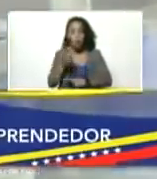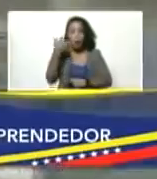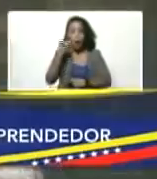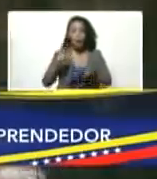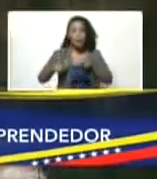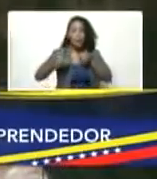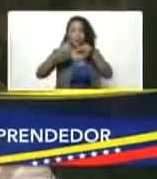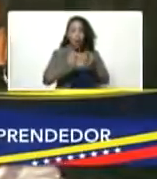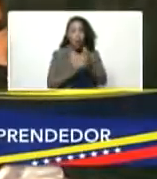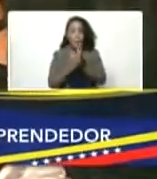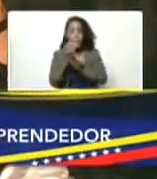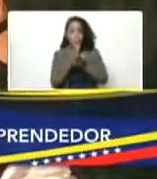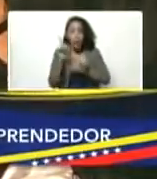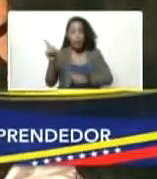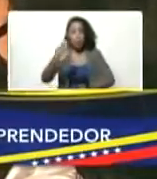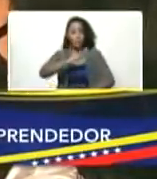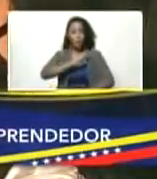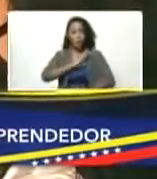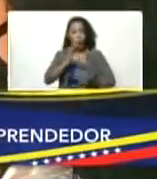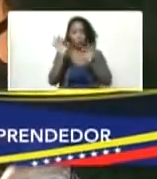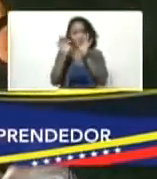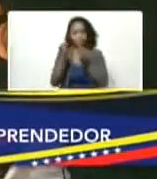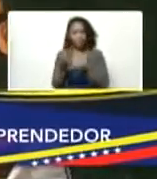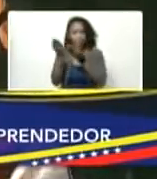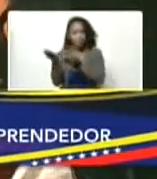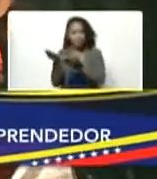certificado de emprendimiento, ese es suyo, es un regalito para